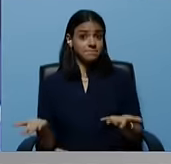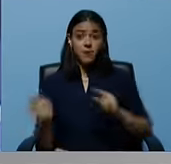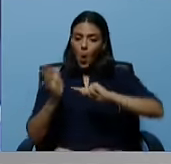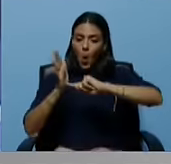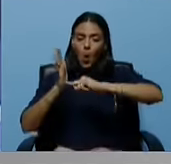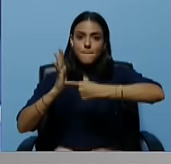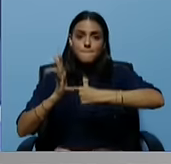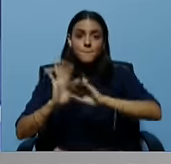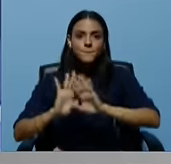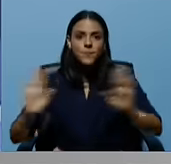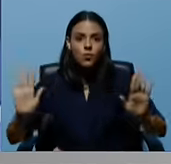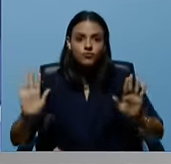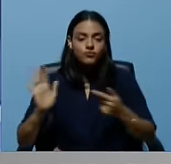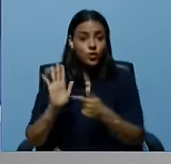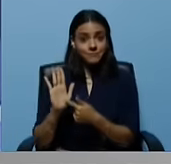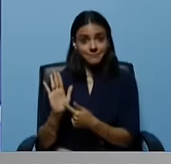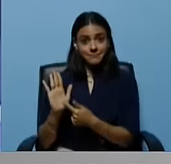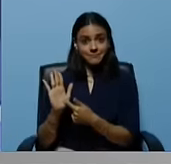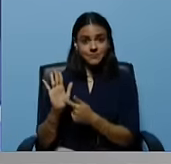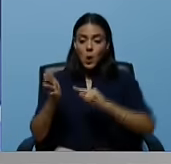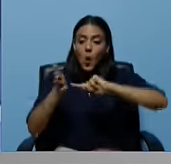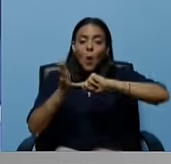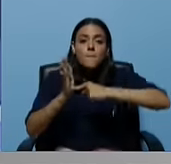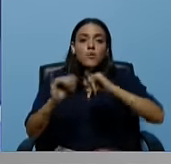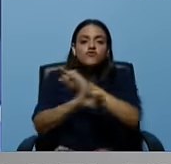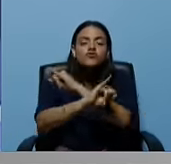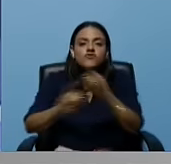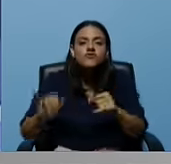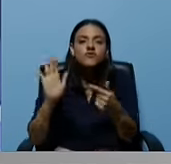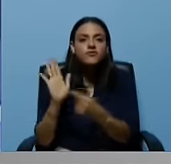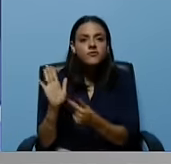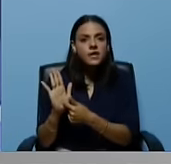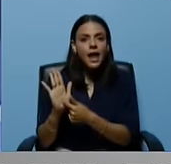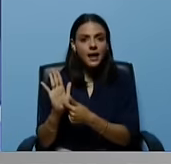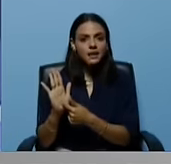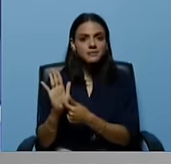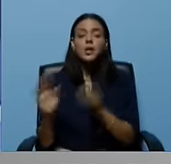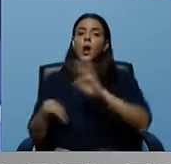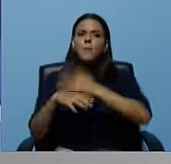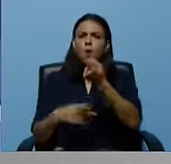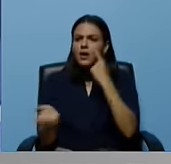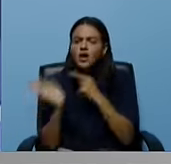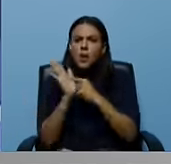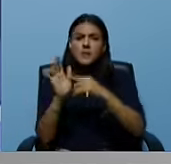Punto. Punto final. Porque